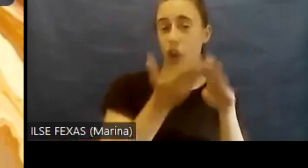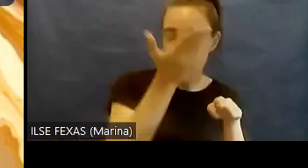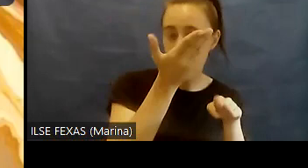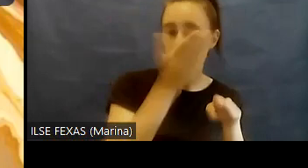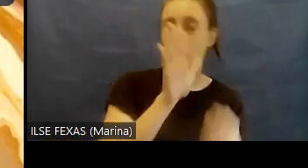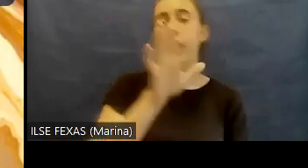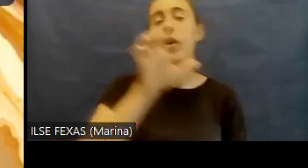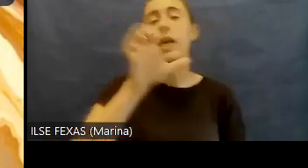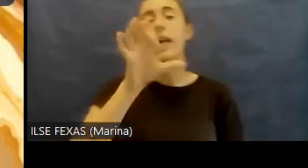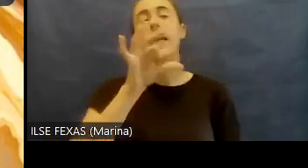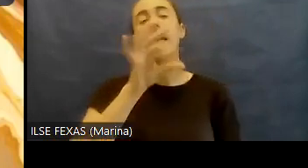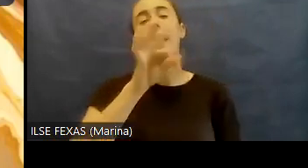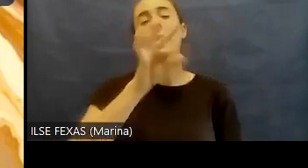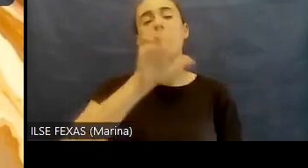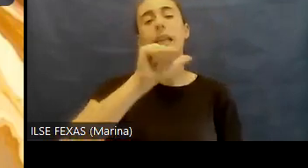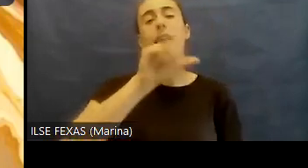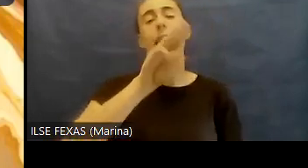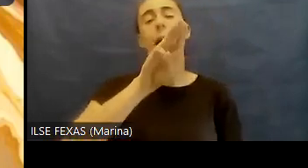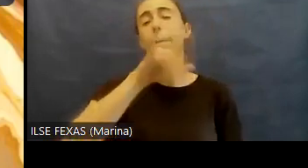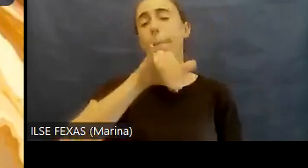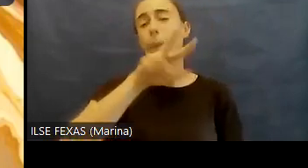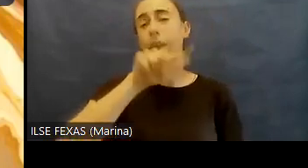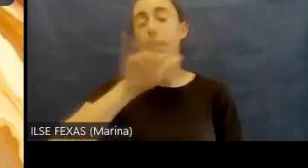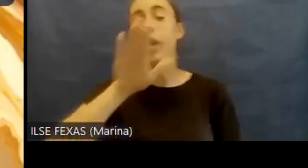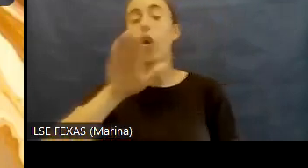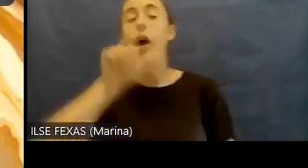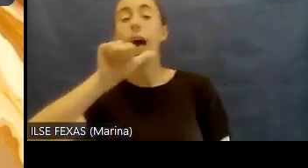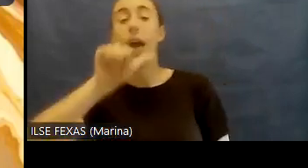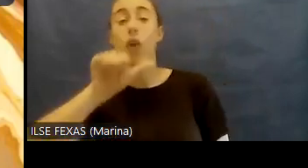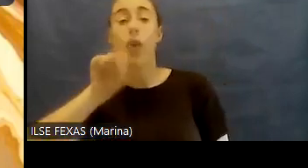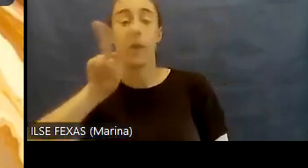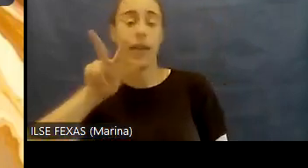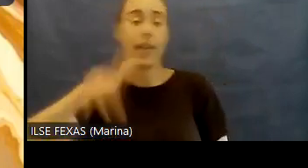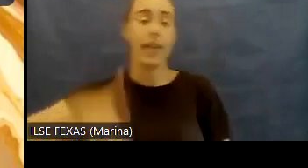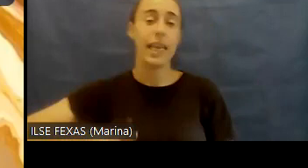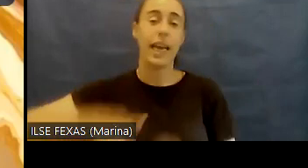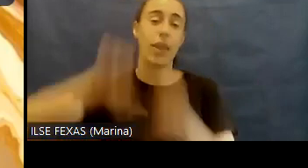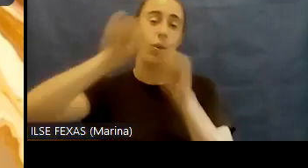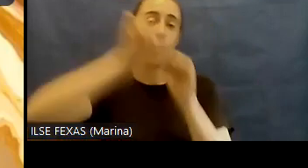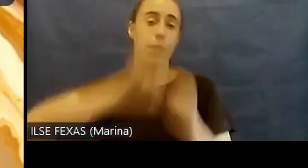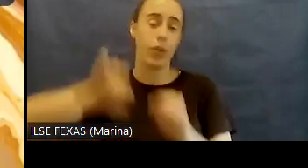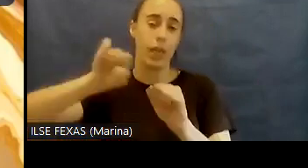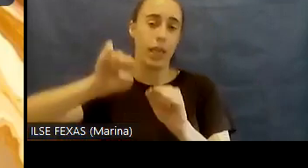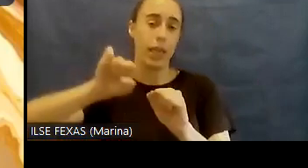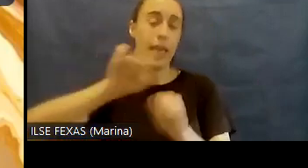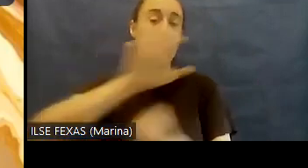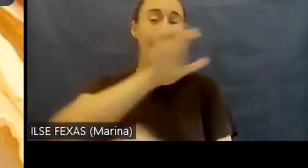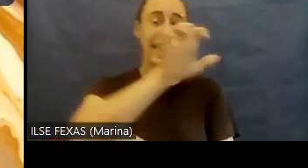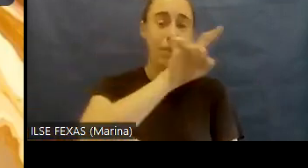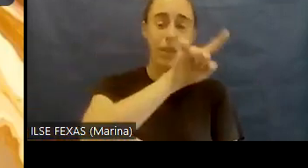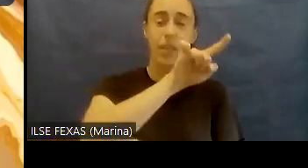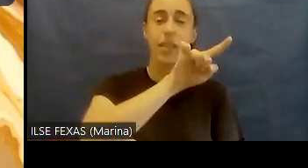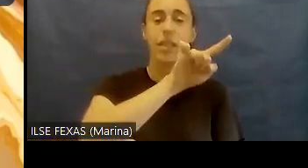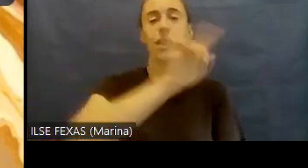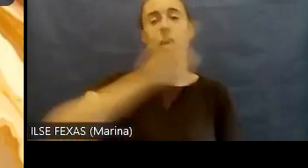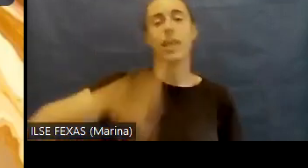estatinas, el gel de aloe vera protege el hígado, como hemos comentado. Y las estatinas son especialmente dañinas sobre el hígado. También